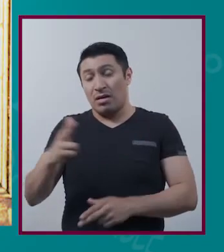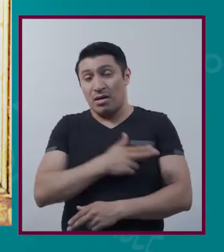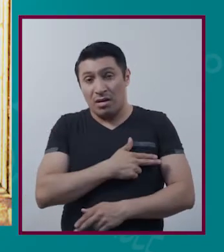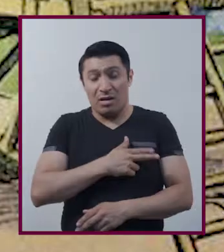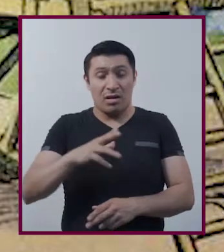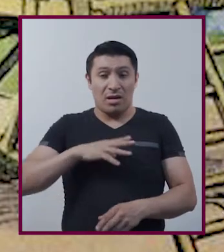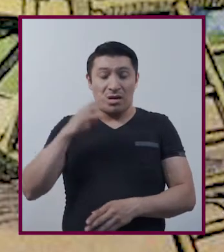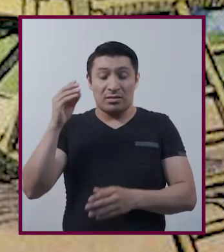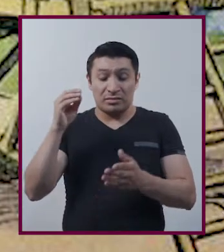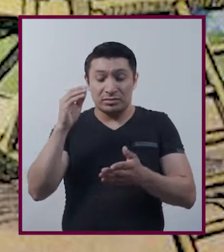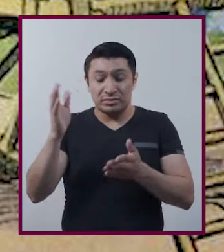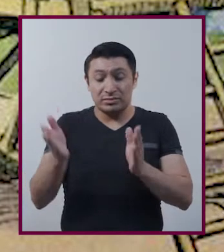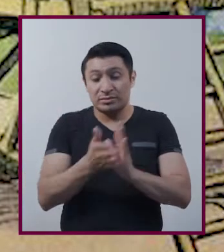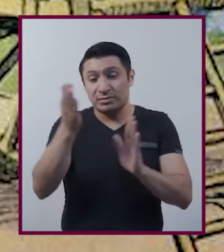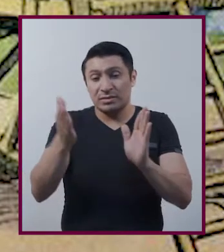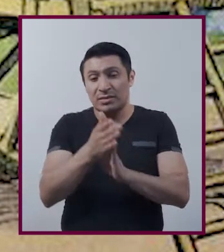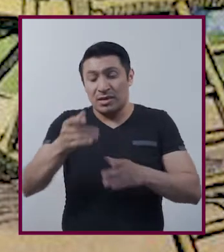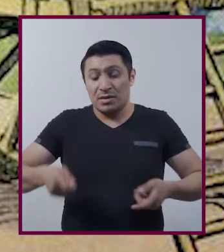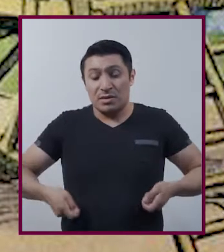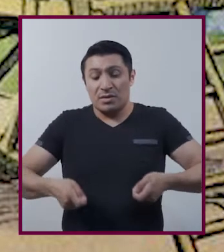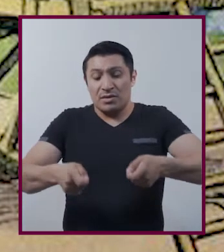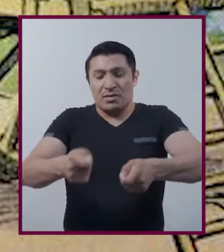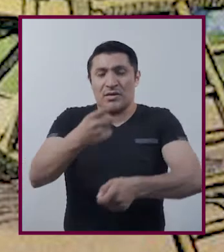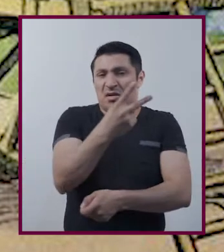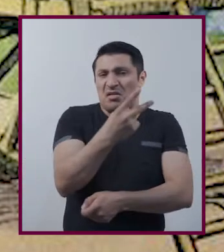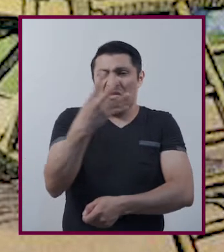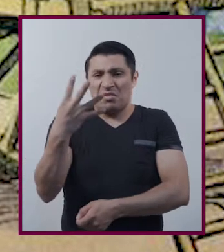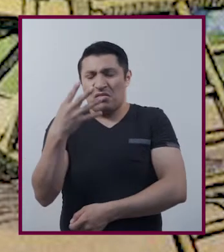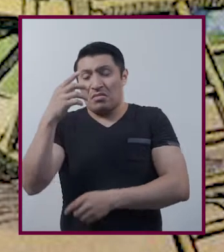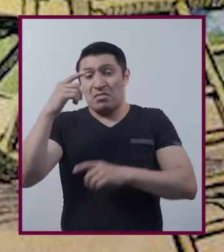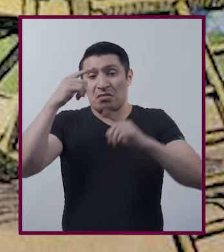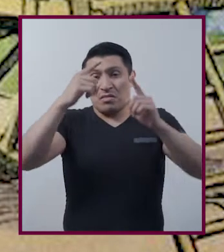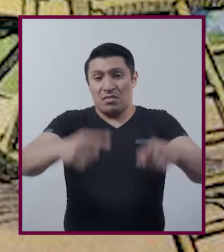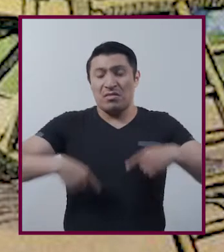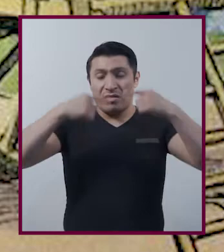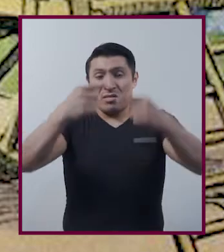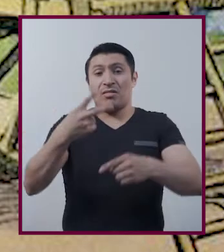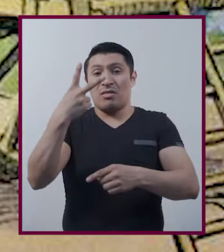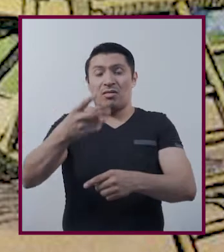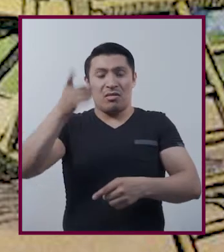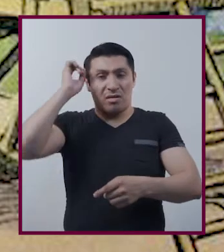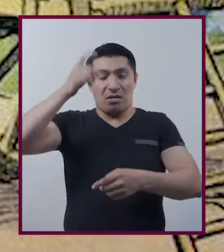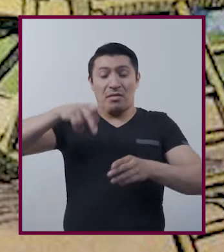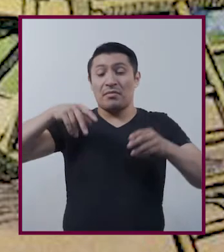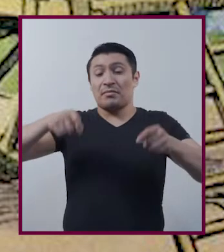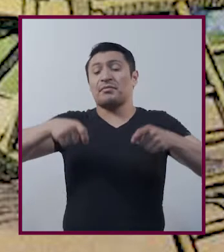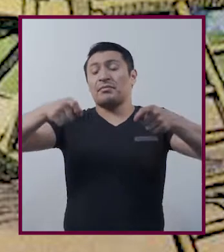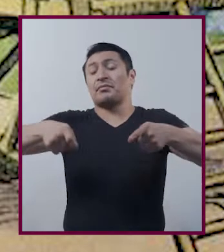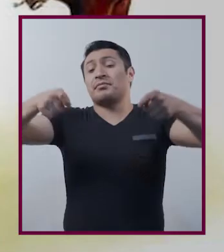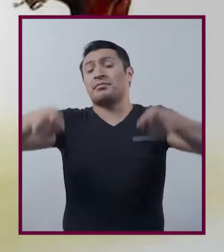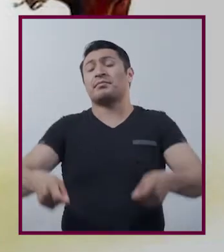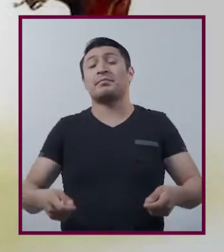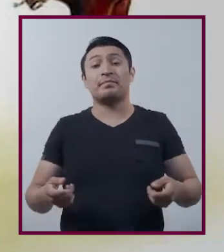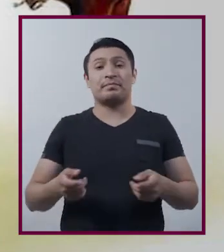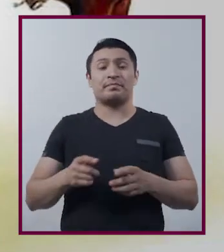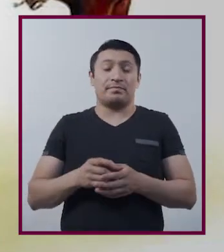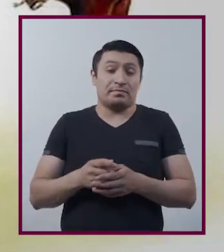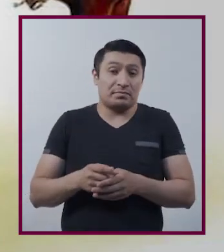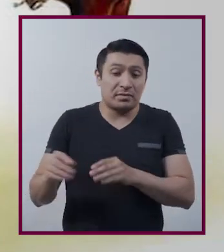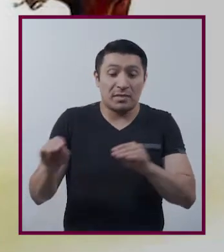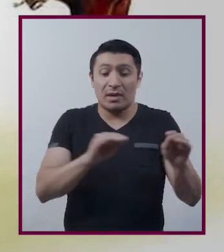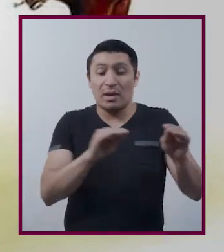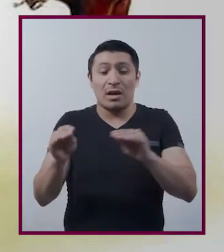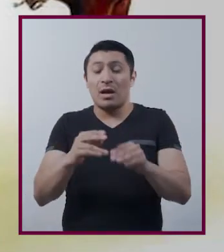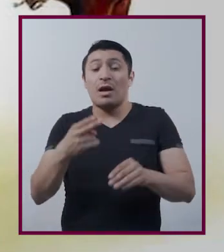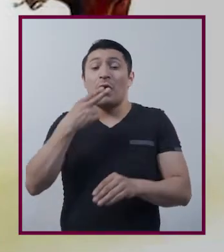los heridos, diseñó una carreta ligera de 2 o 4 ruedas con un tiro de 2 caballos, cuya movilidad